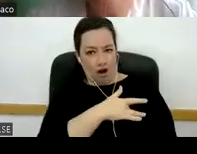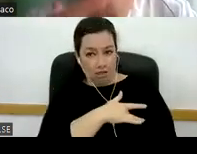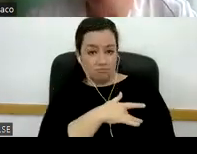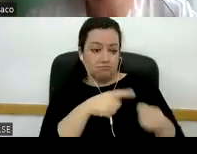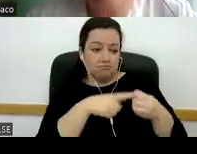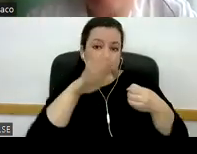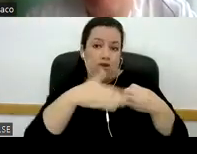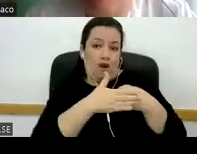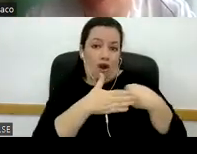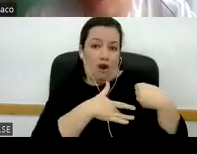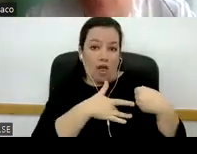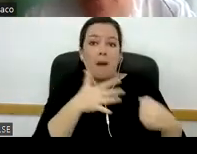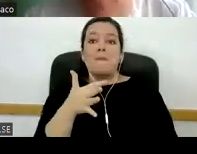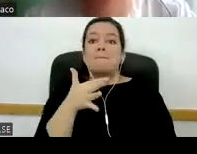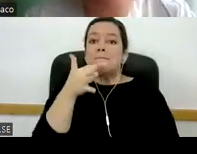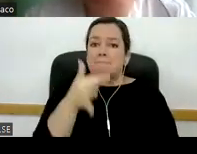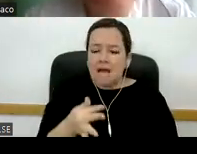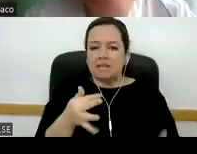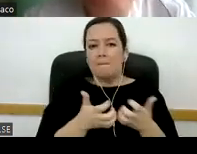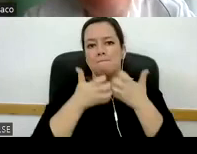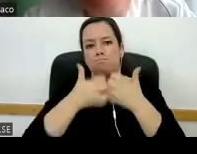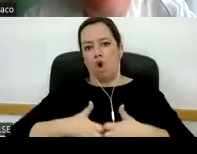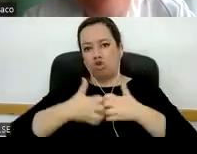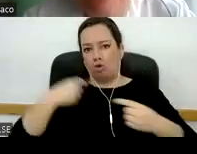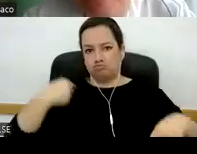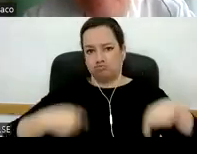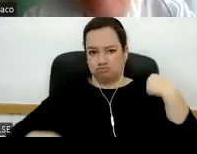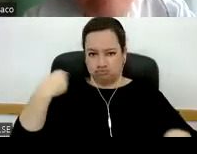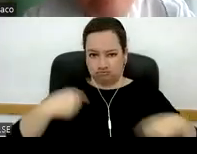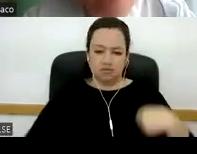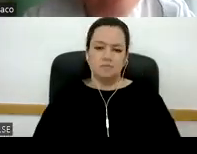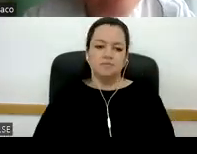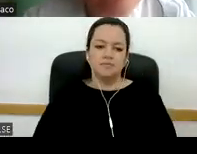que es y además el corazón como motor.